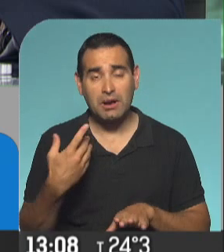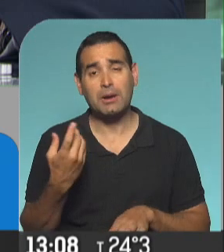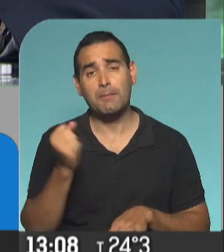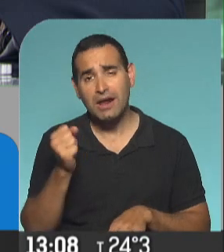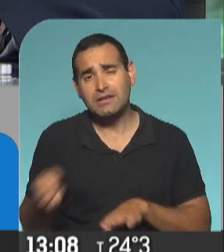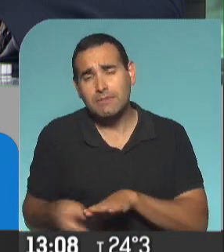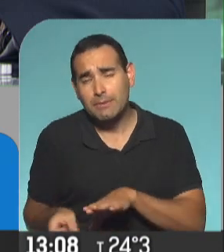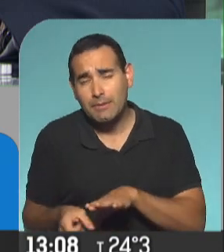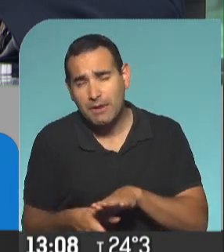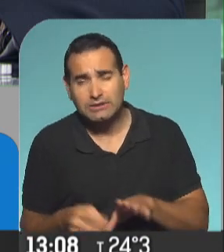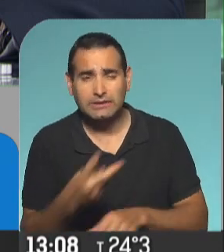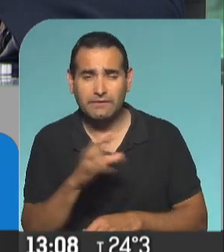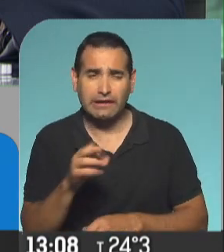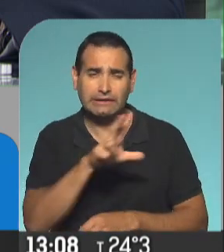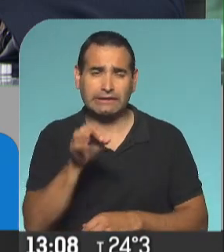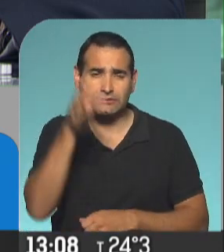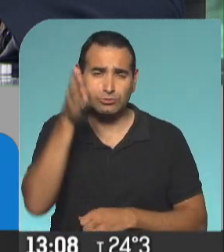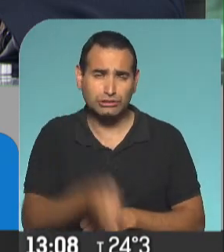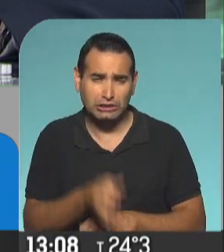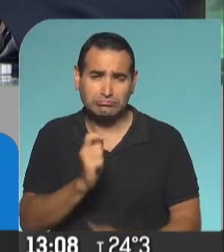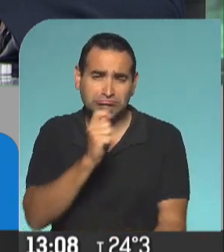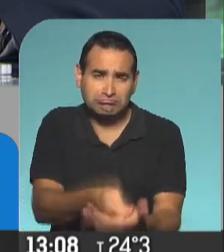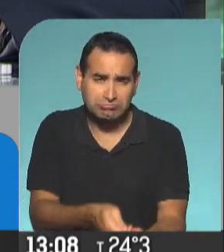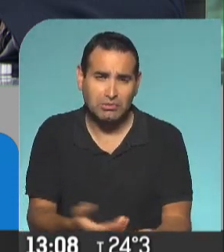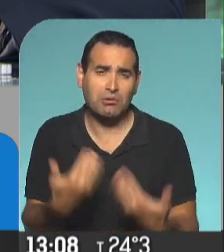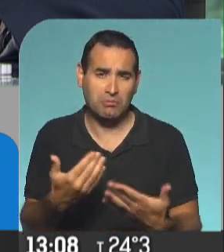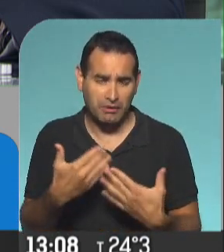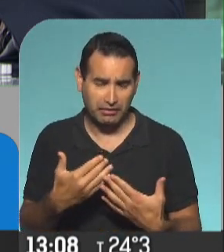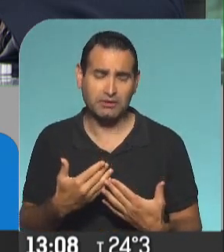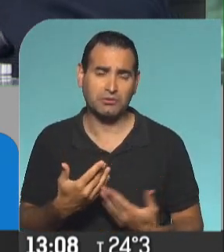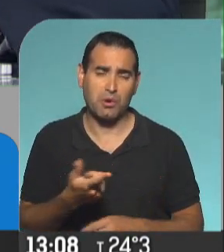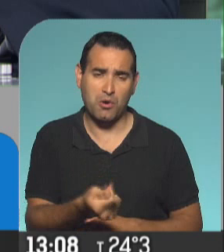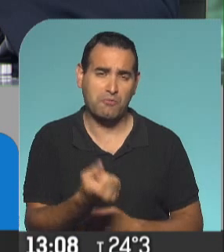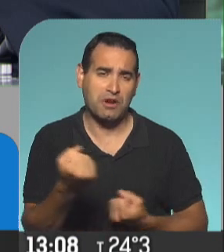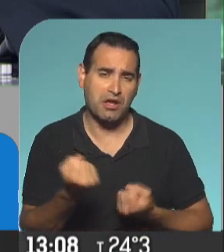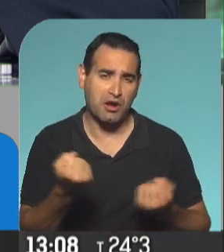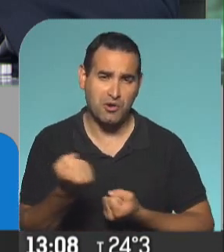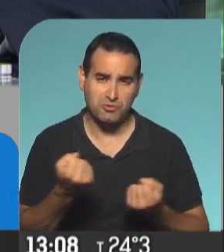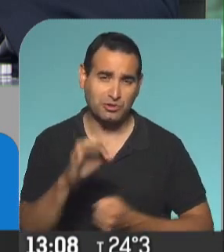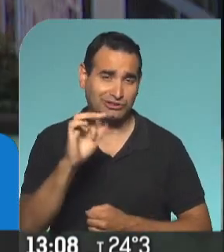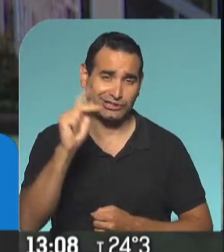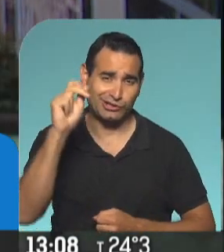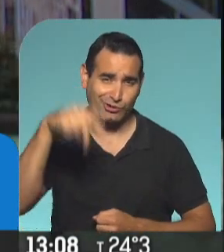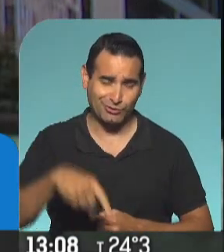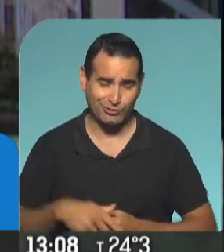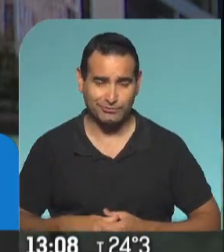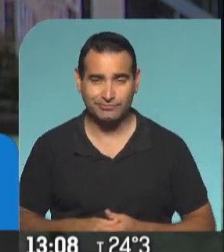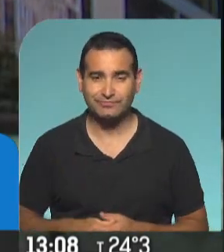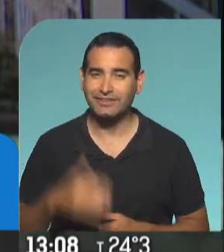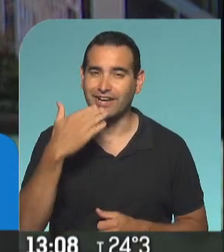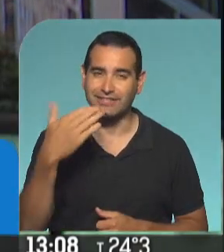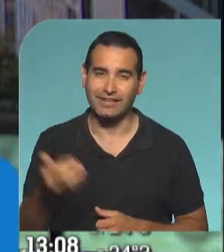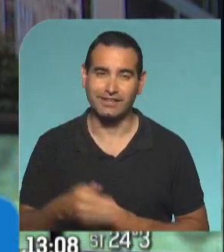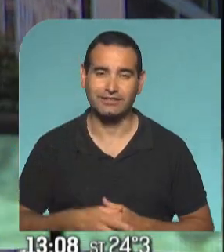más para el anticipo 20 30% sin la posibilidad de visitar el auto y poder tener el auto 0 kilómetro en la calle vienen hacia